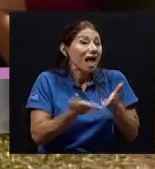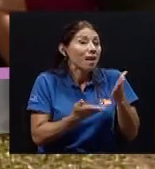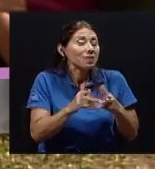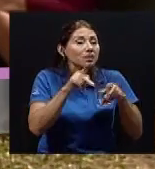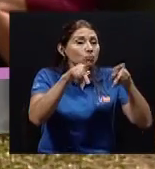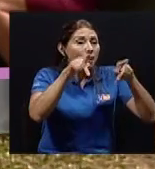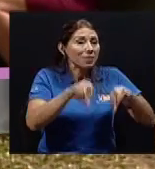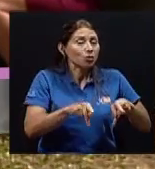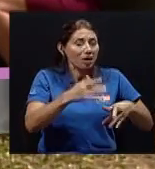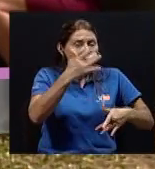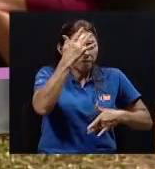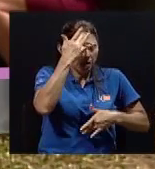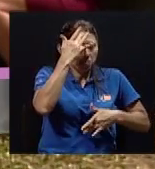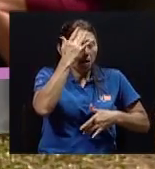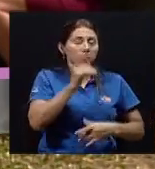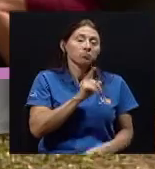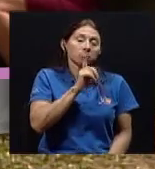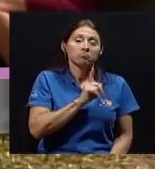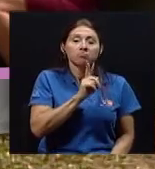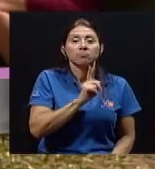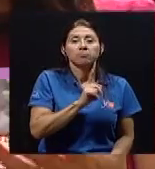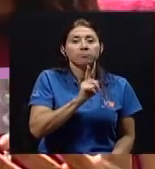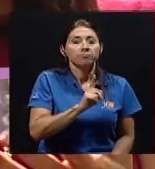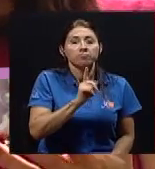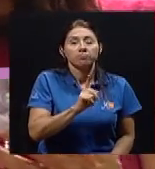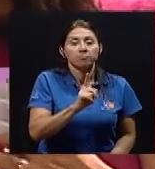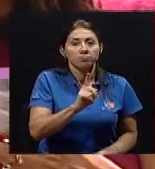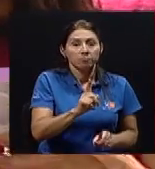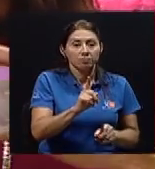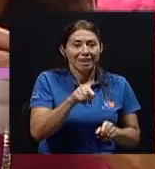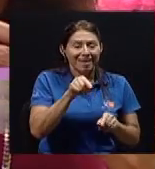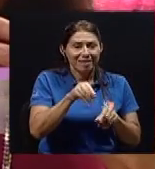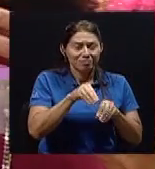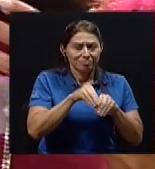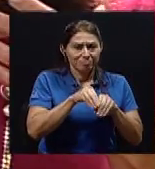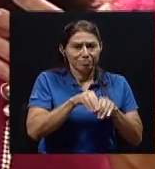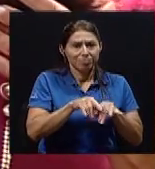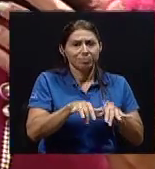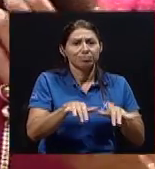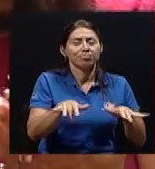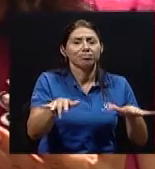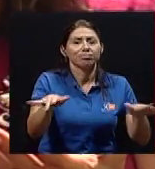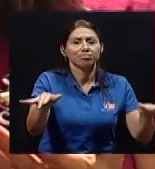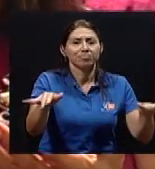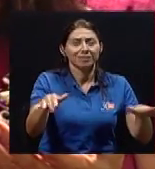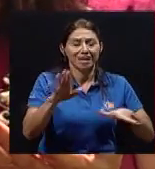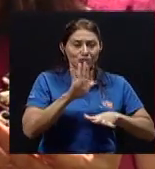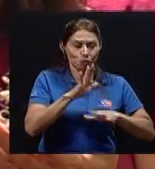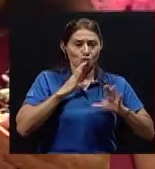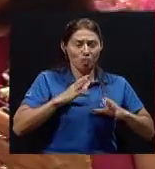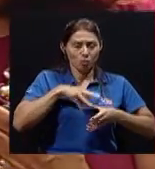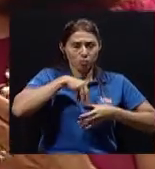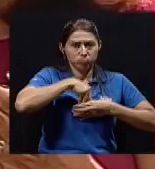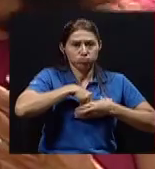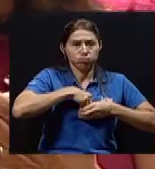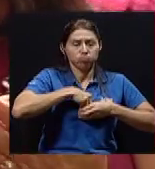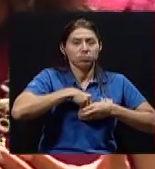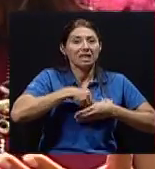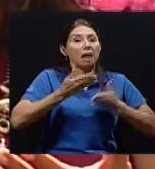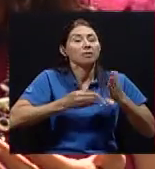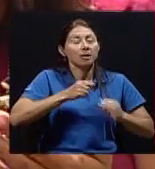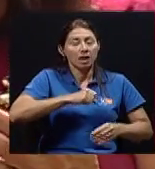que llegó a un determinado ambiente, sí, ¿verdad? Porque esa persona logró expelerlos de su cuerpo, por ejemplo,